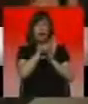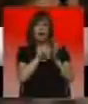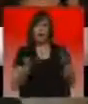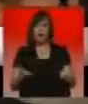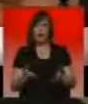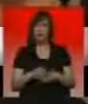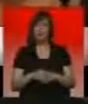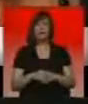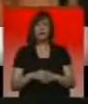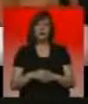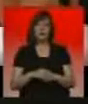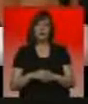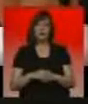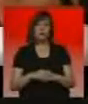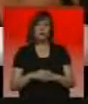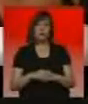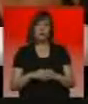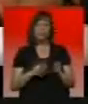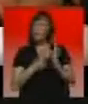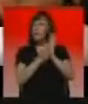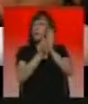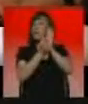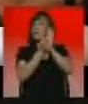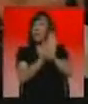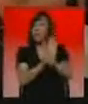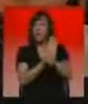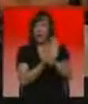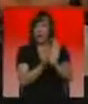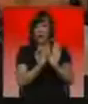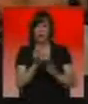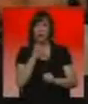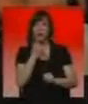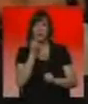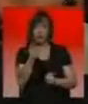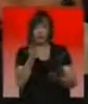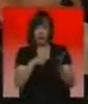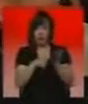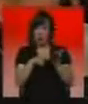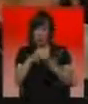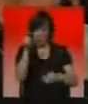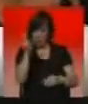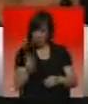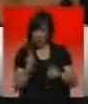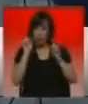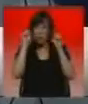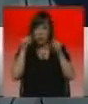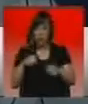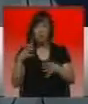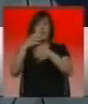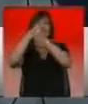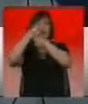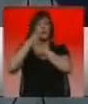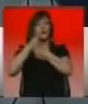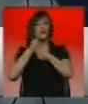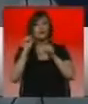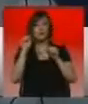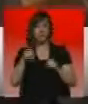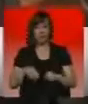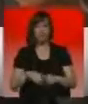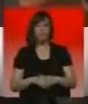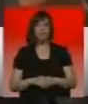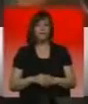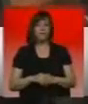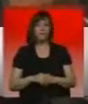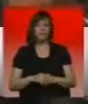General, señala como atribución del ministro el asegurar los bienes. Durante la sesión hubo momentos para